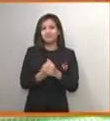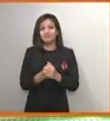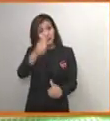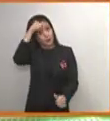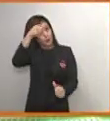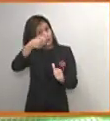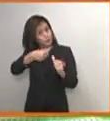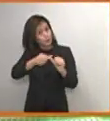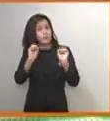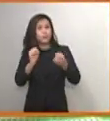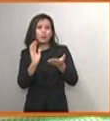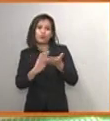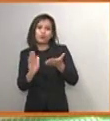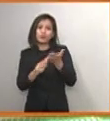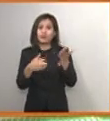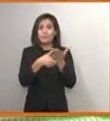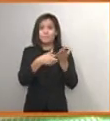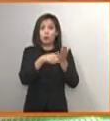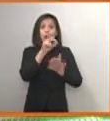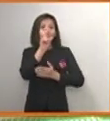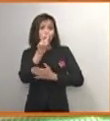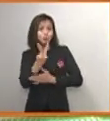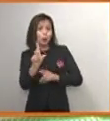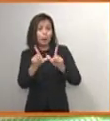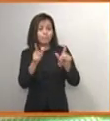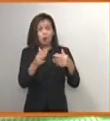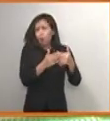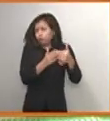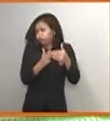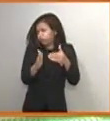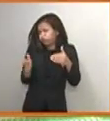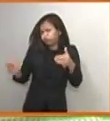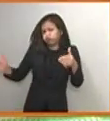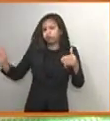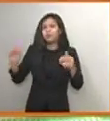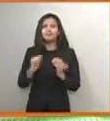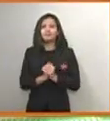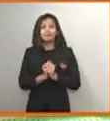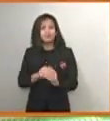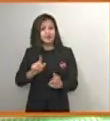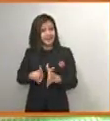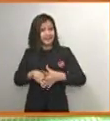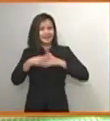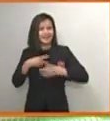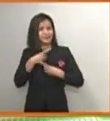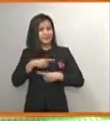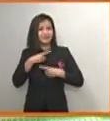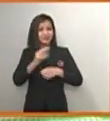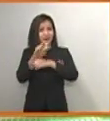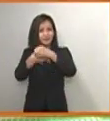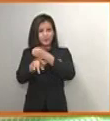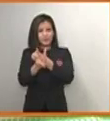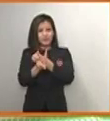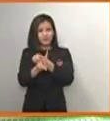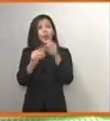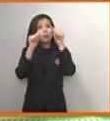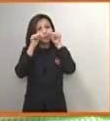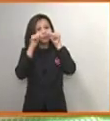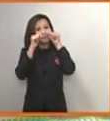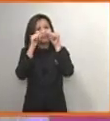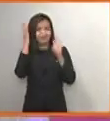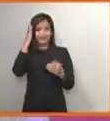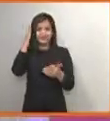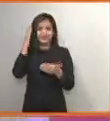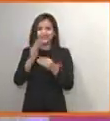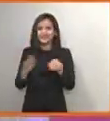Recuerda que puedes comprar tus catrachadas favoritas desde 2 lempiras en adelante. Iniciamos la diversión con premiados, así que atentos,